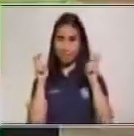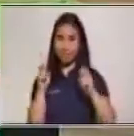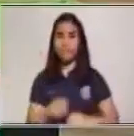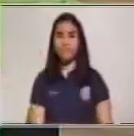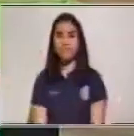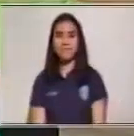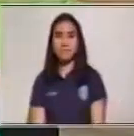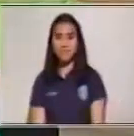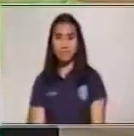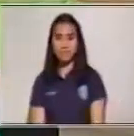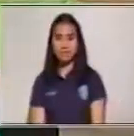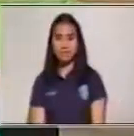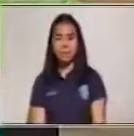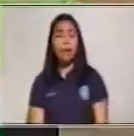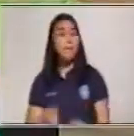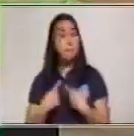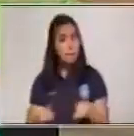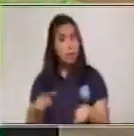siguiente.